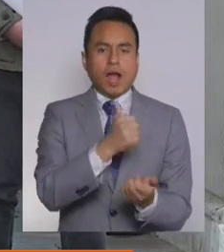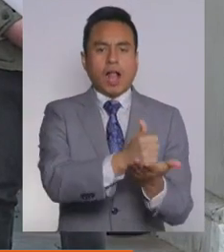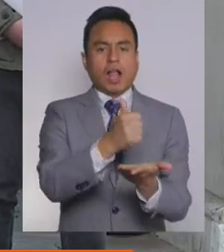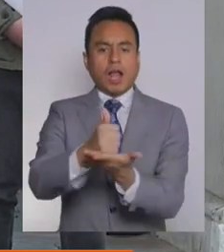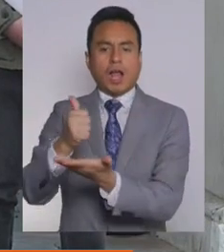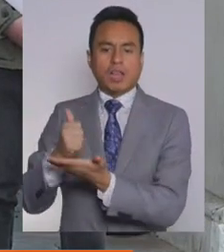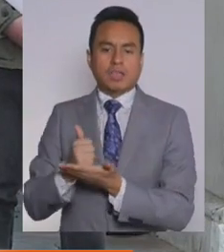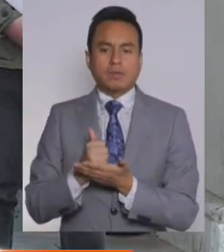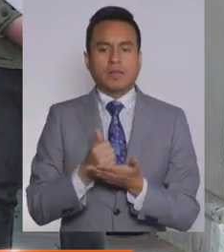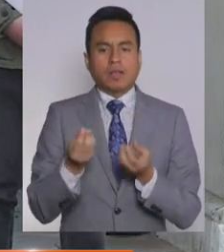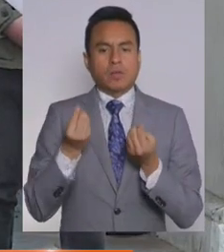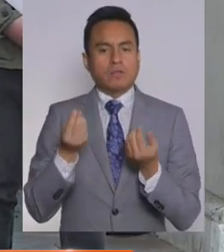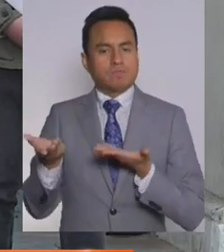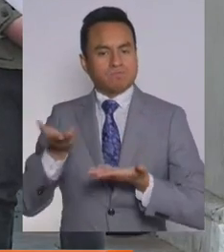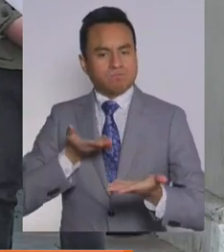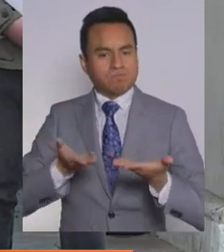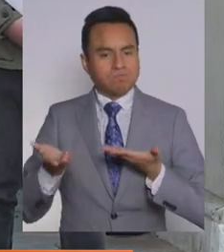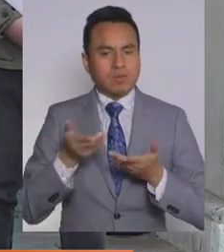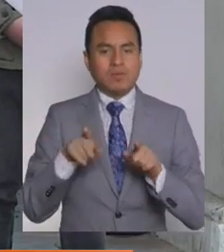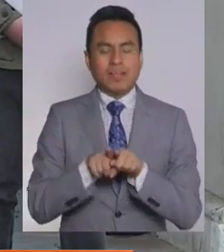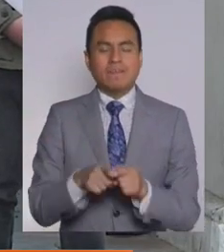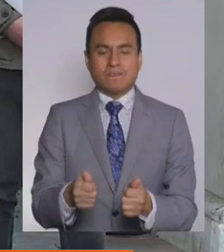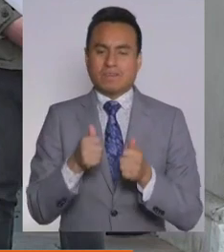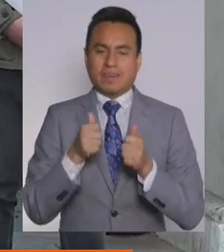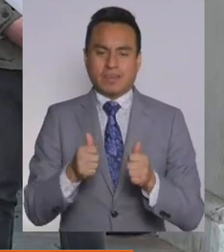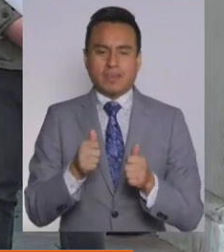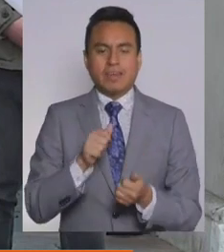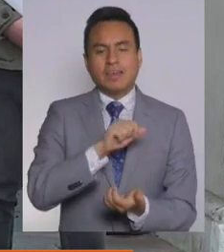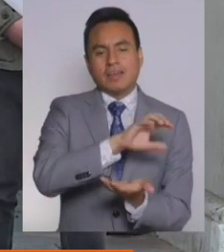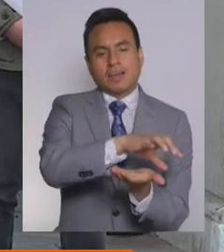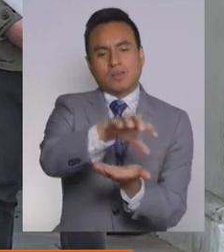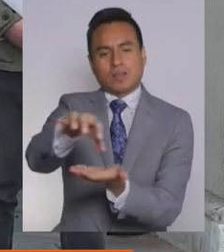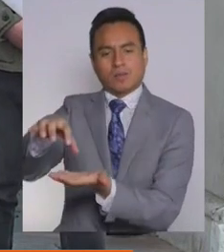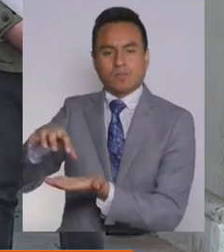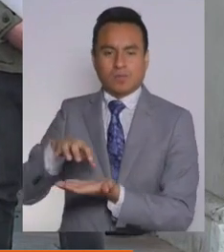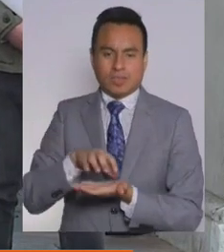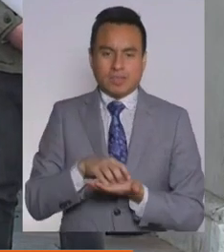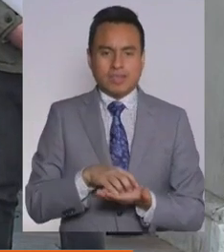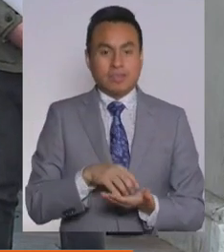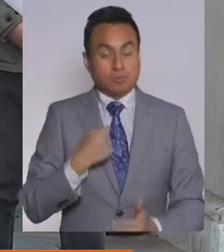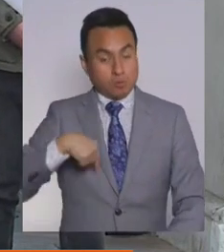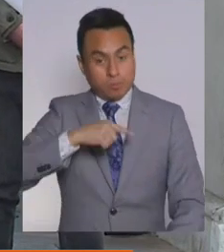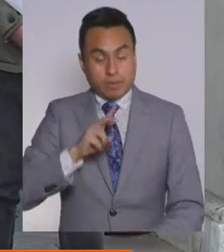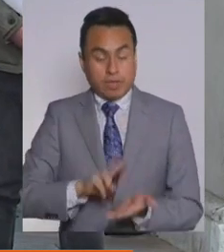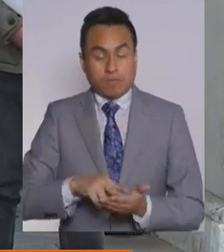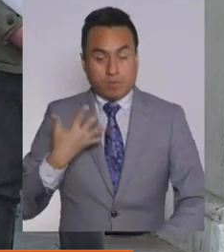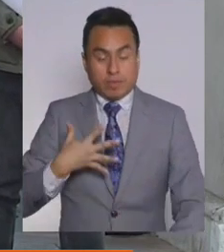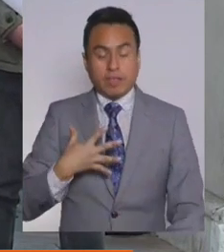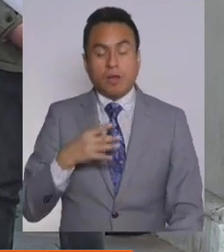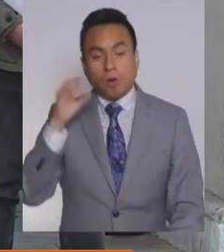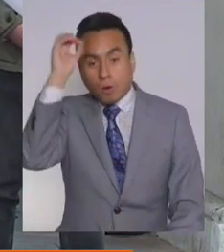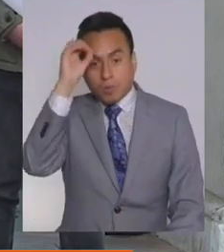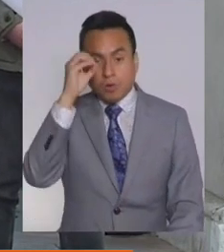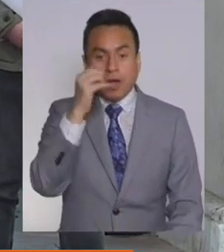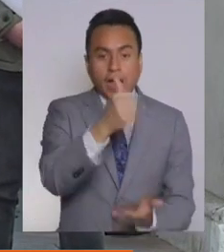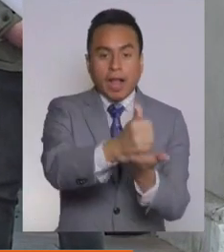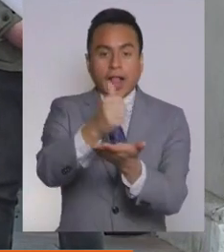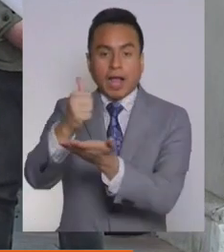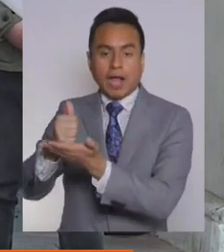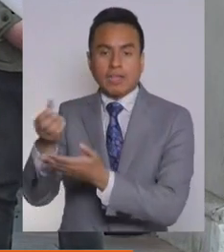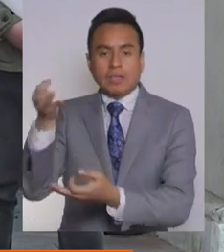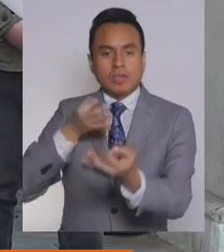alcaldes para coordinarnos de buena manera para que se haga bien en cada una de las comunas. Para nosotros es fundamental la opinión de sus